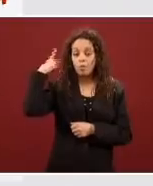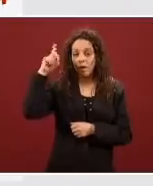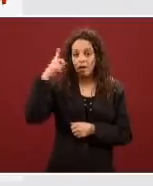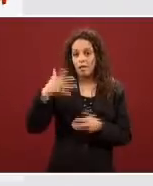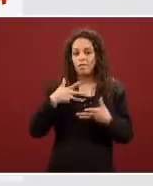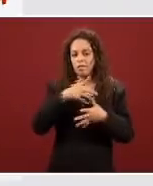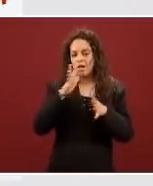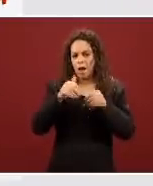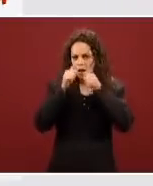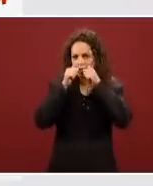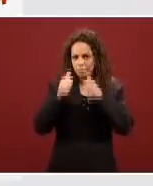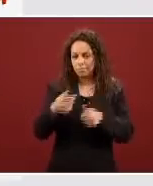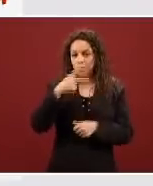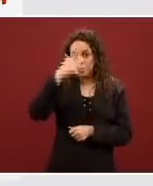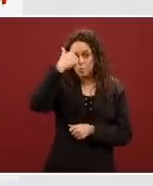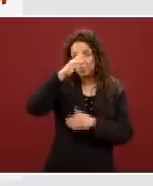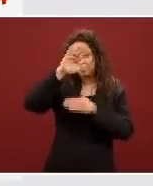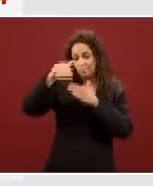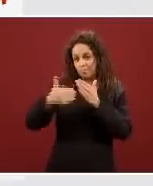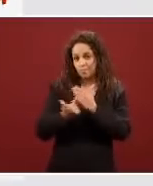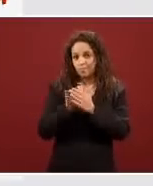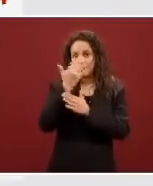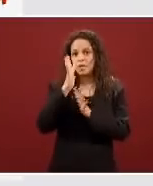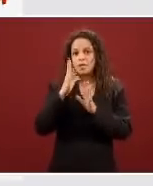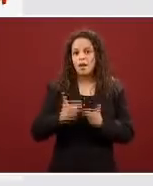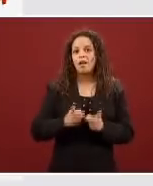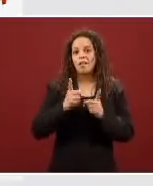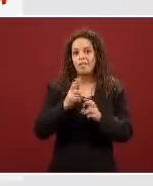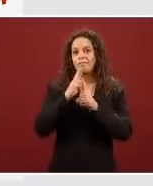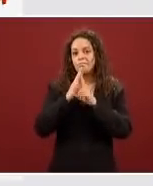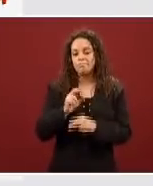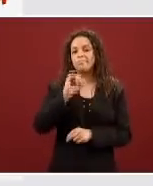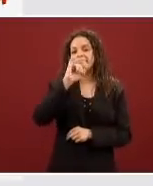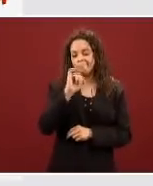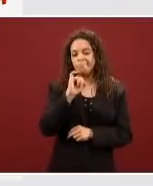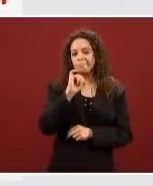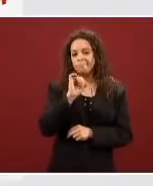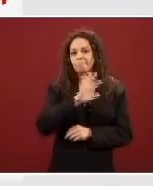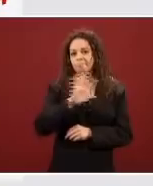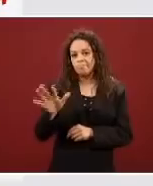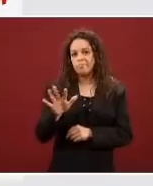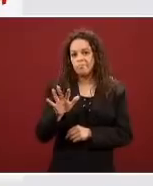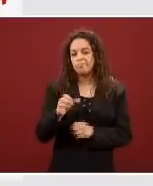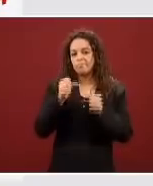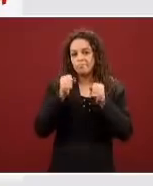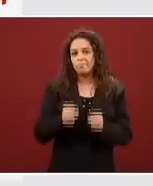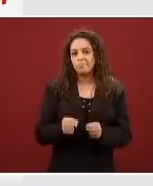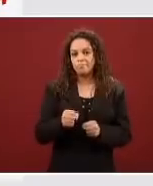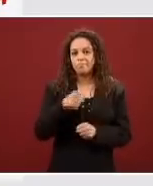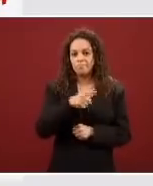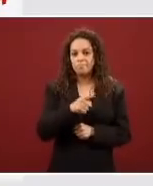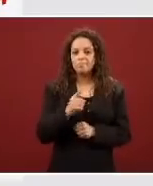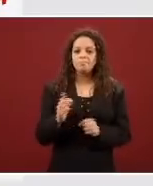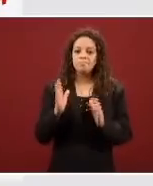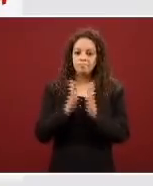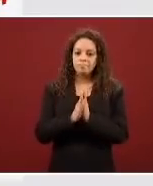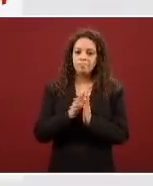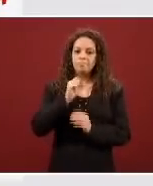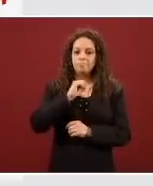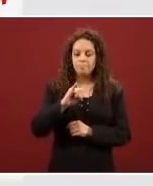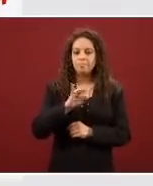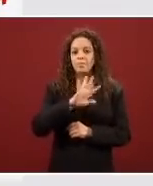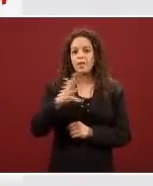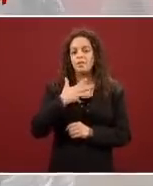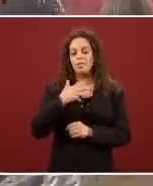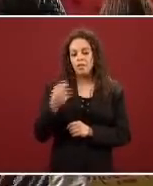el transcurso de la noche madrugada se obtuvo el resultado, el cual fue confirmatorio para SARS-CoV-2, por lo tanto es la segunda